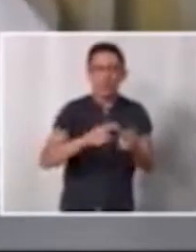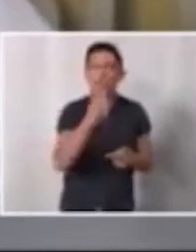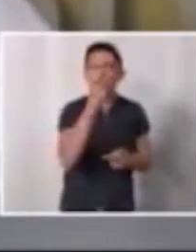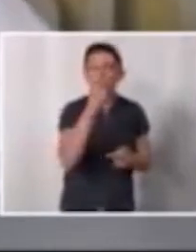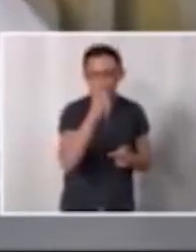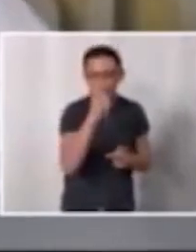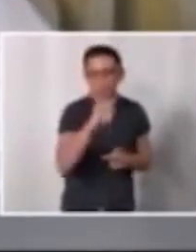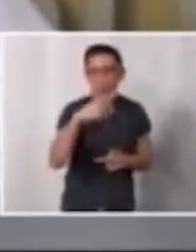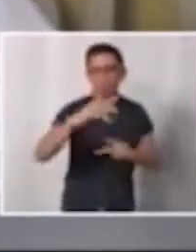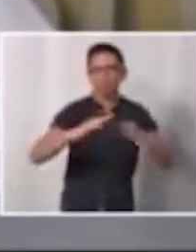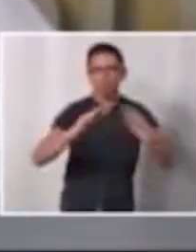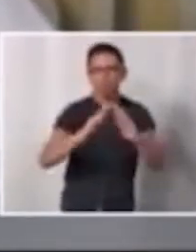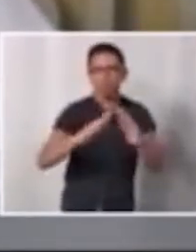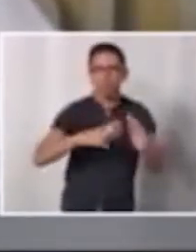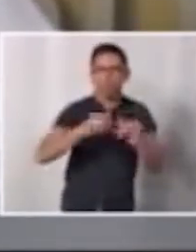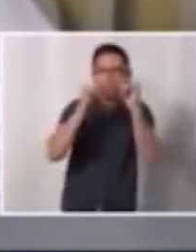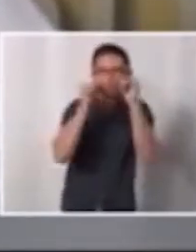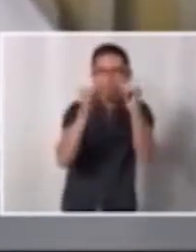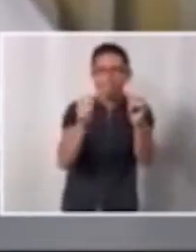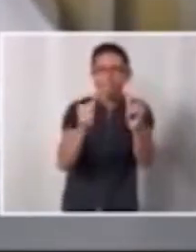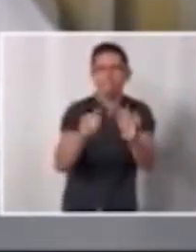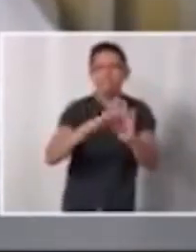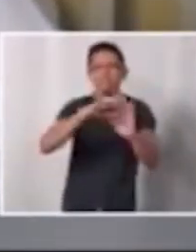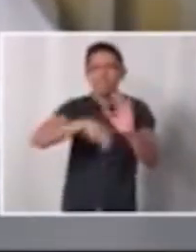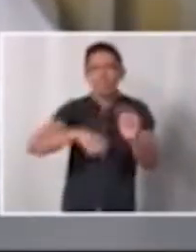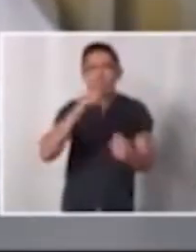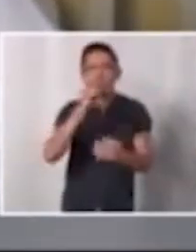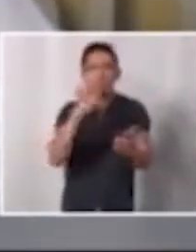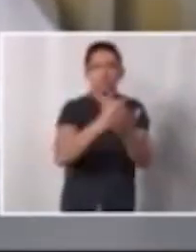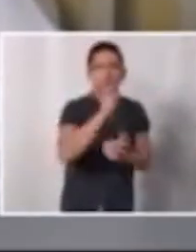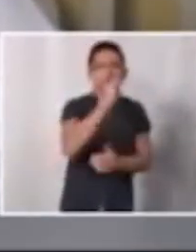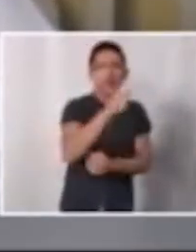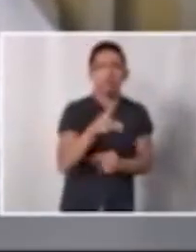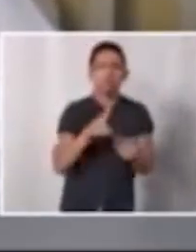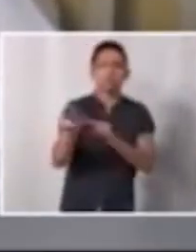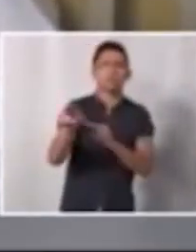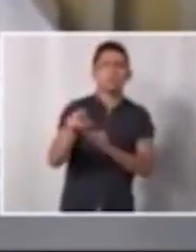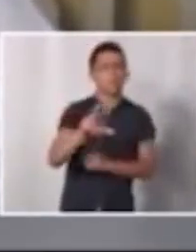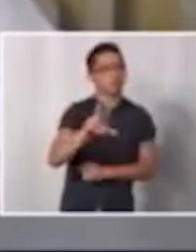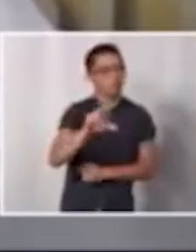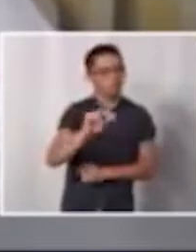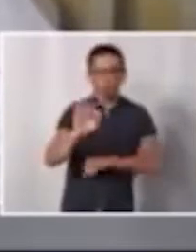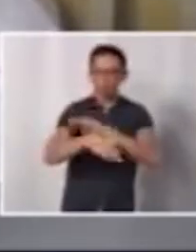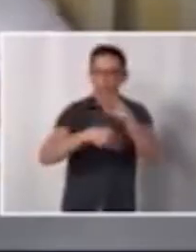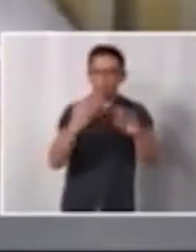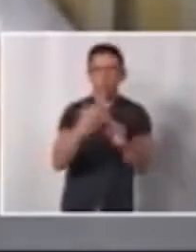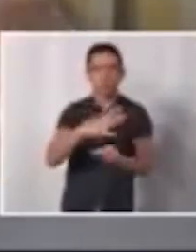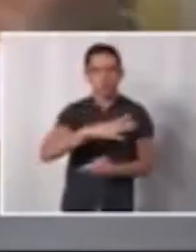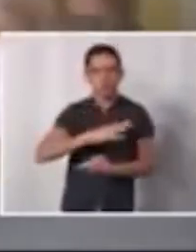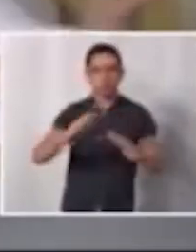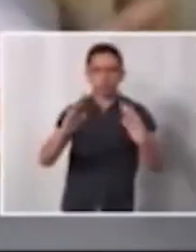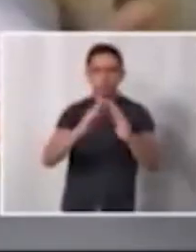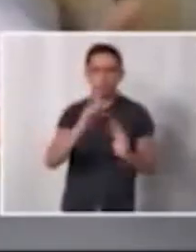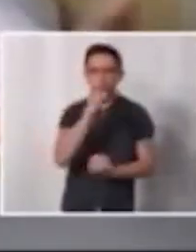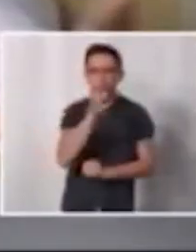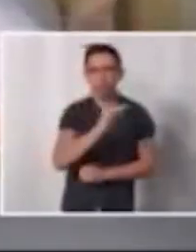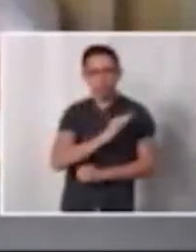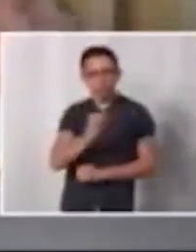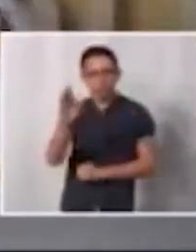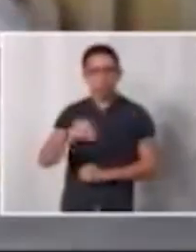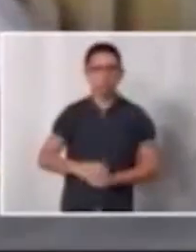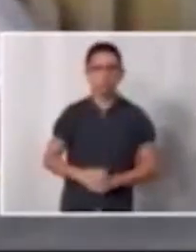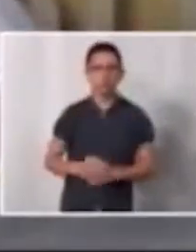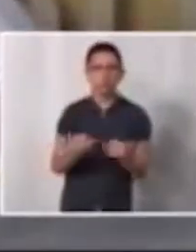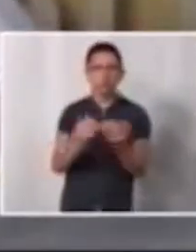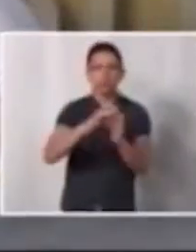Estaremos atentos para que no corten el servicio a nadie. Seguiremos insistiendo para que se les difiera el cobro